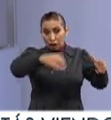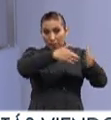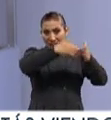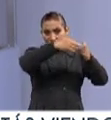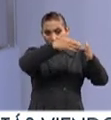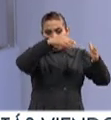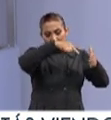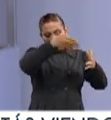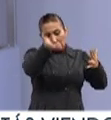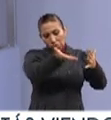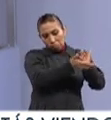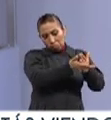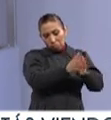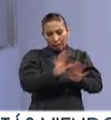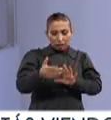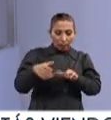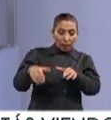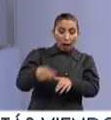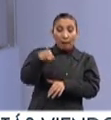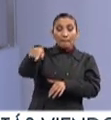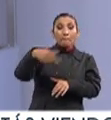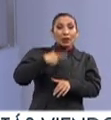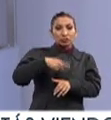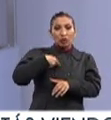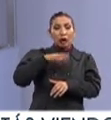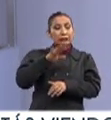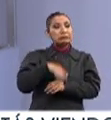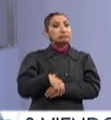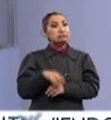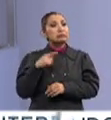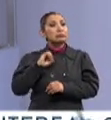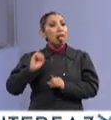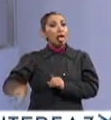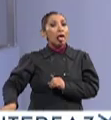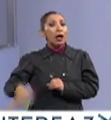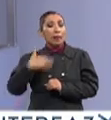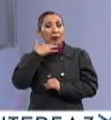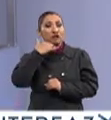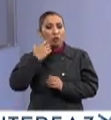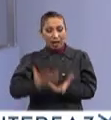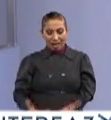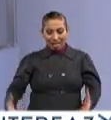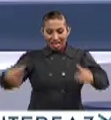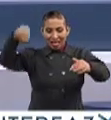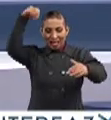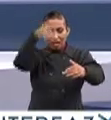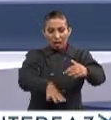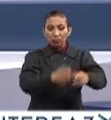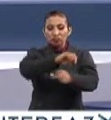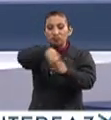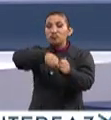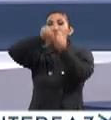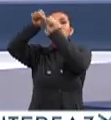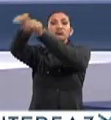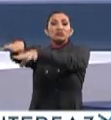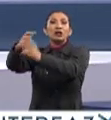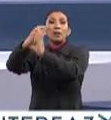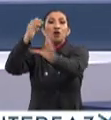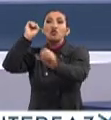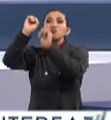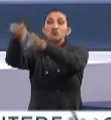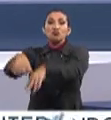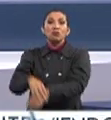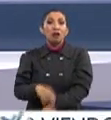millones, pues estamos hablando que la gente nos dice que las tira con los residuos sólidos urbanos, con la basura,